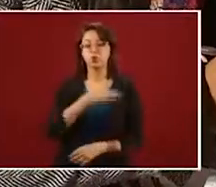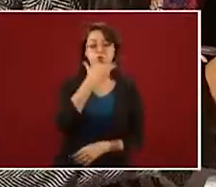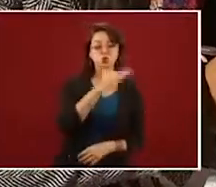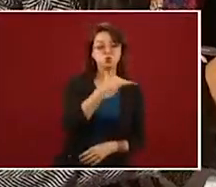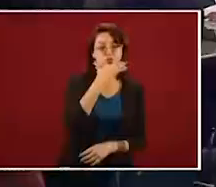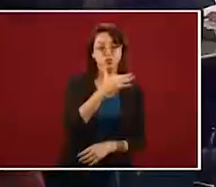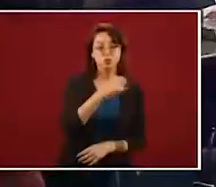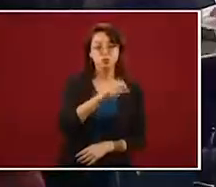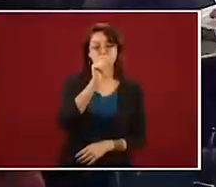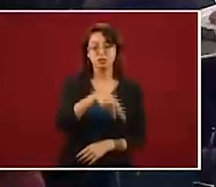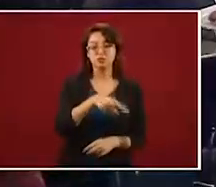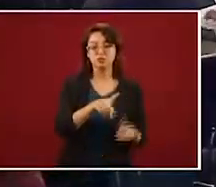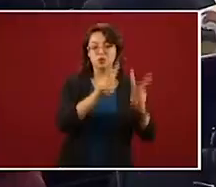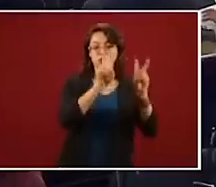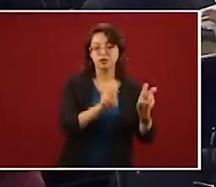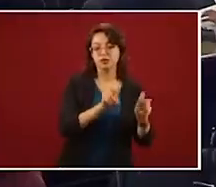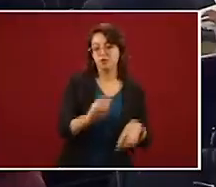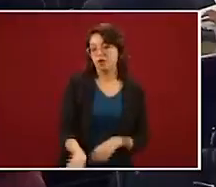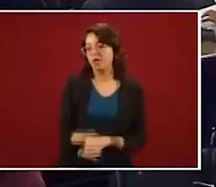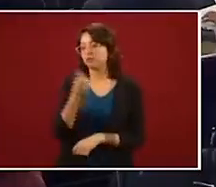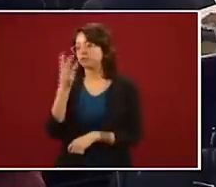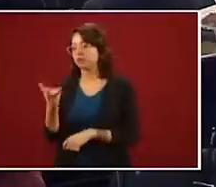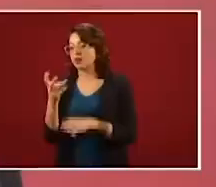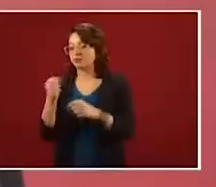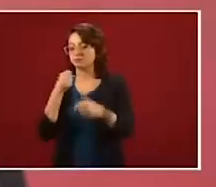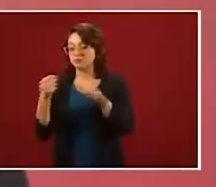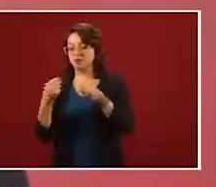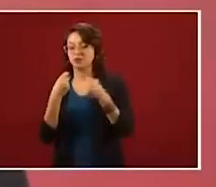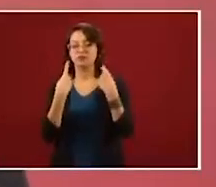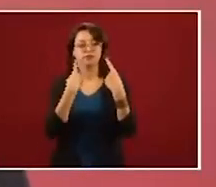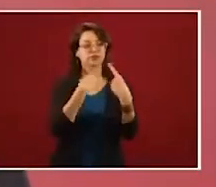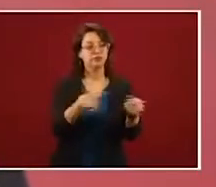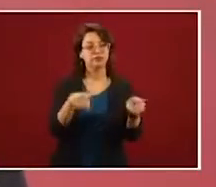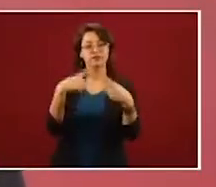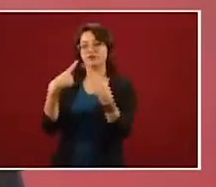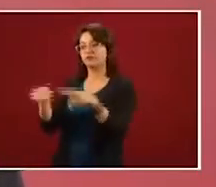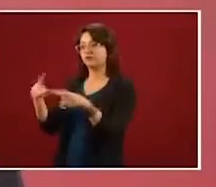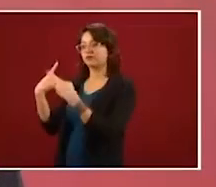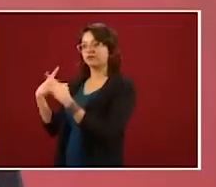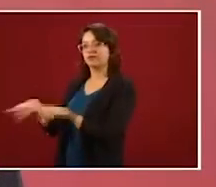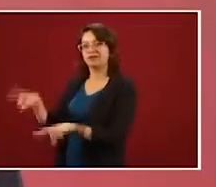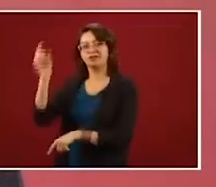enfoques. Tres enfoques distintos, si se analiza.